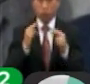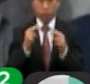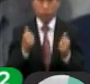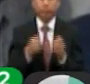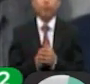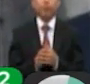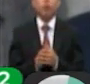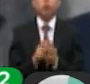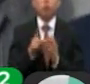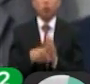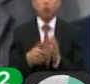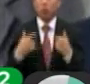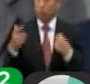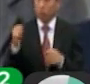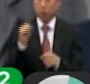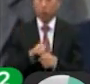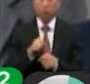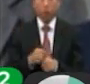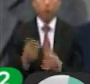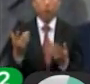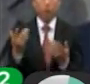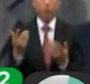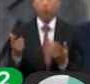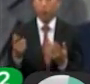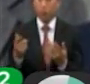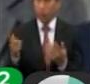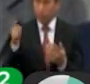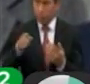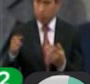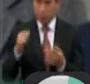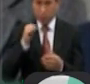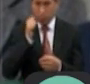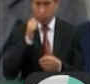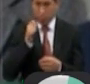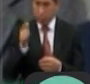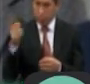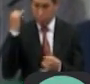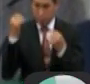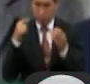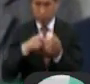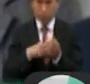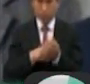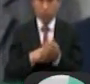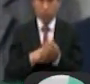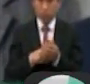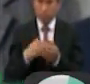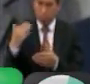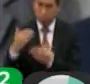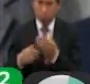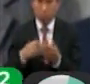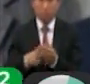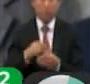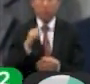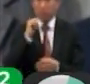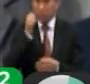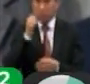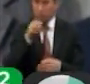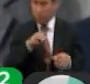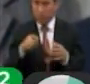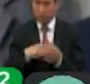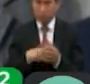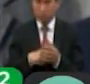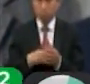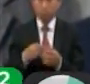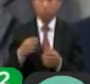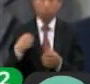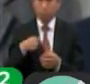De ahí queda un trabajo por hacer, hay que construir siempre cada día, ese es el desafío del ser humano, cada día tiene que hacer algo, cada